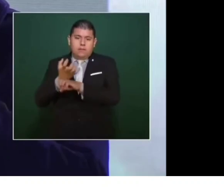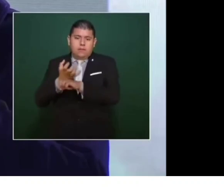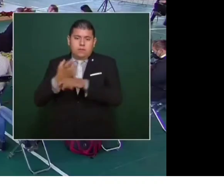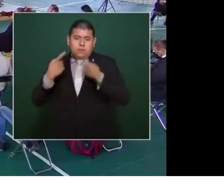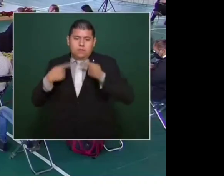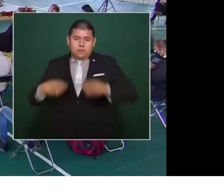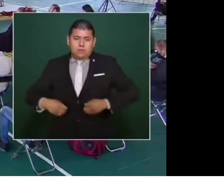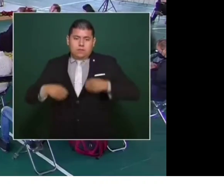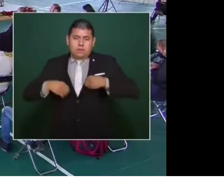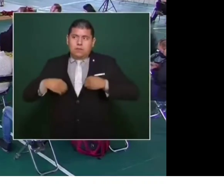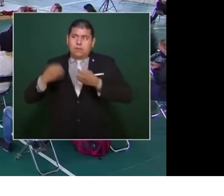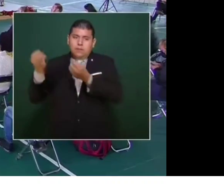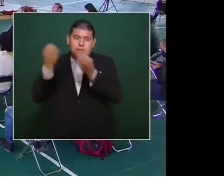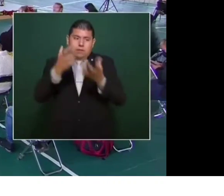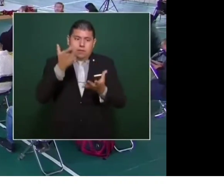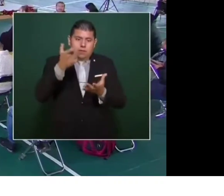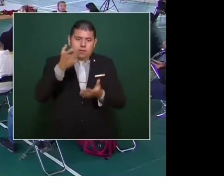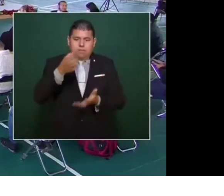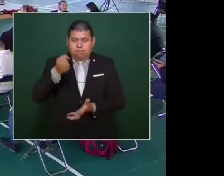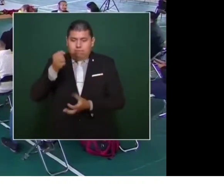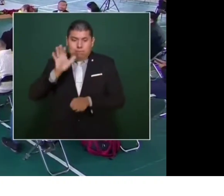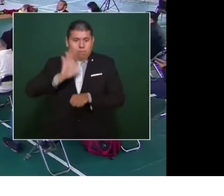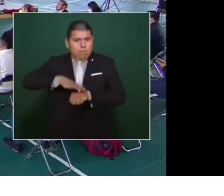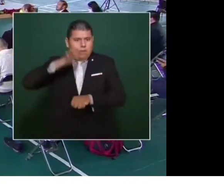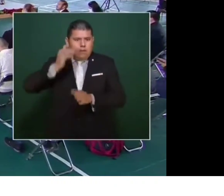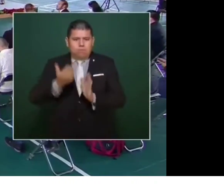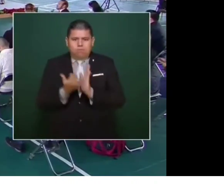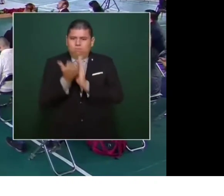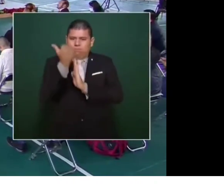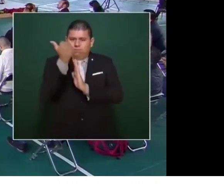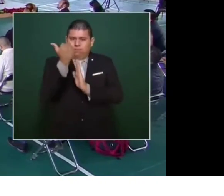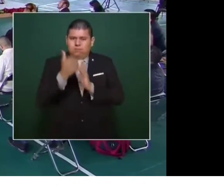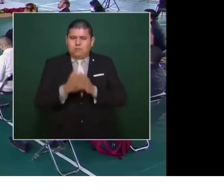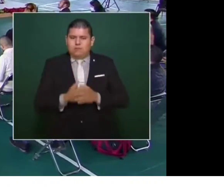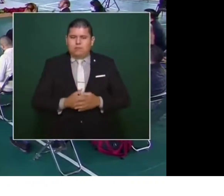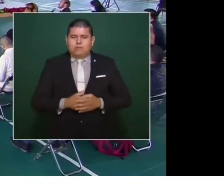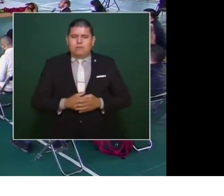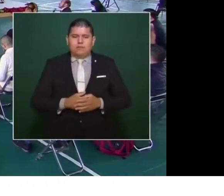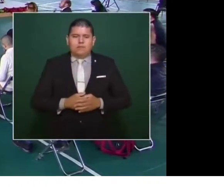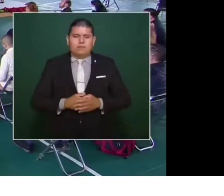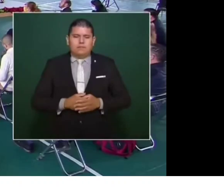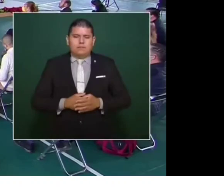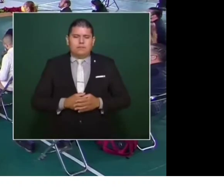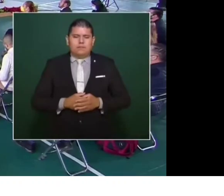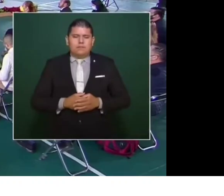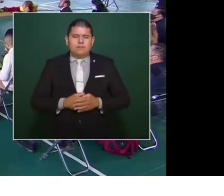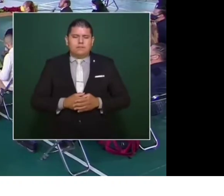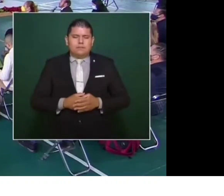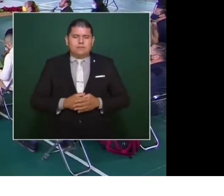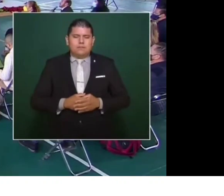paisanos. A lo mejor me equivoco, pero ahora lo vamos a ver.